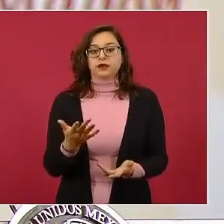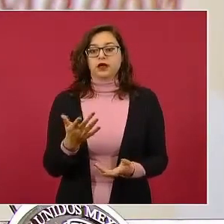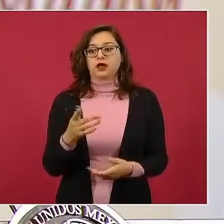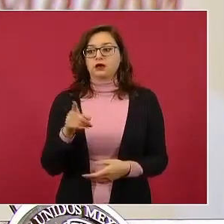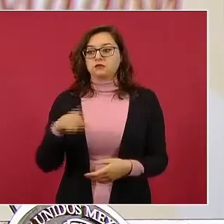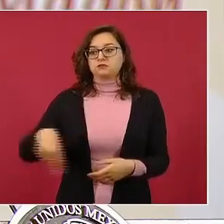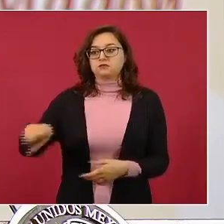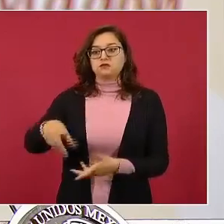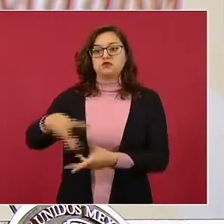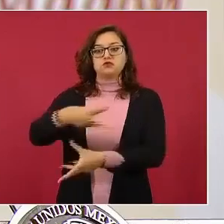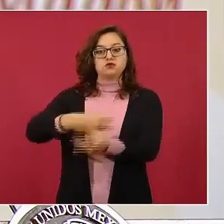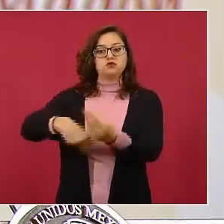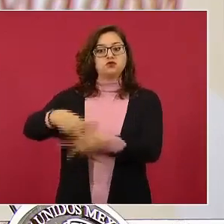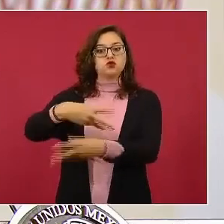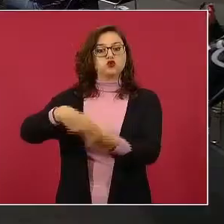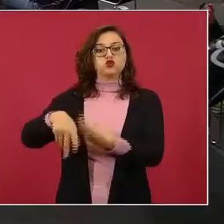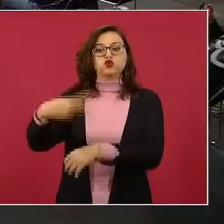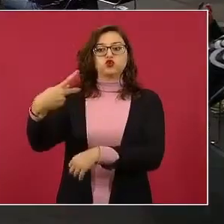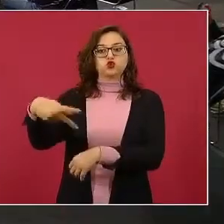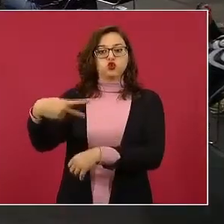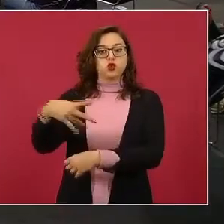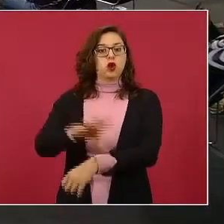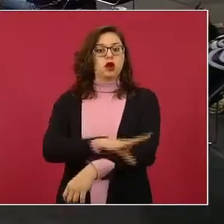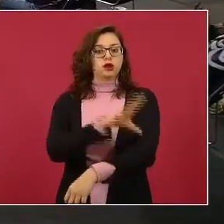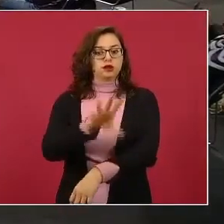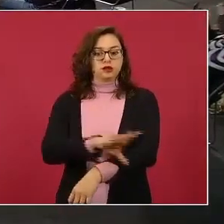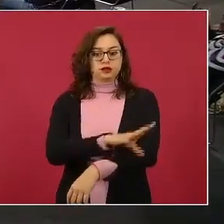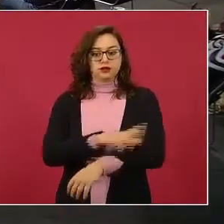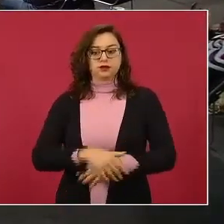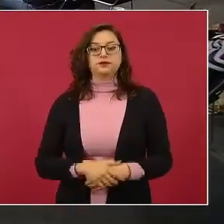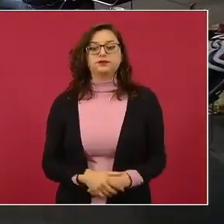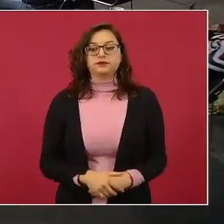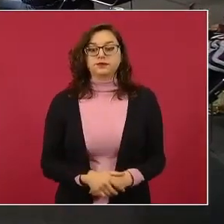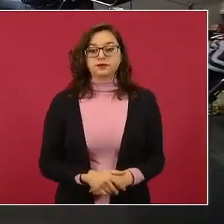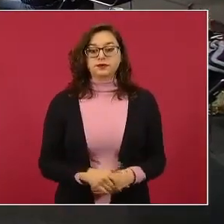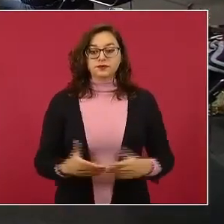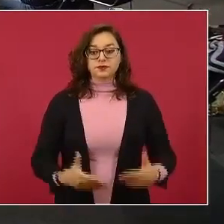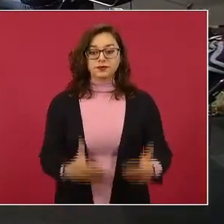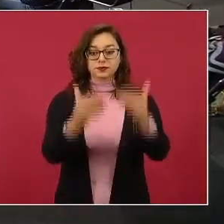los autoabastos. Le damos a la que sigue, por favor.